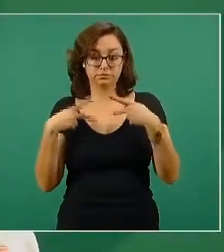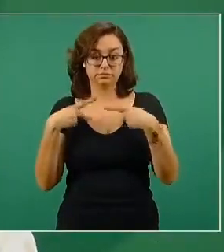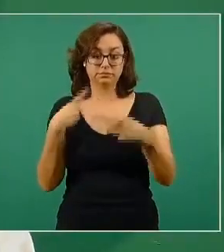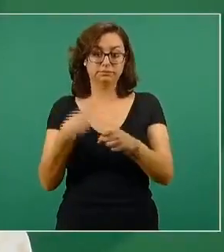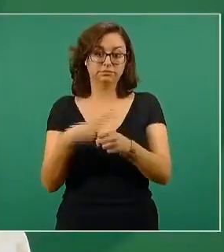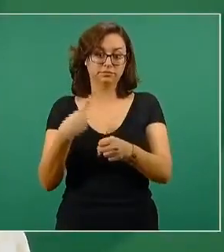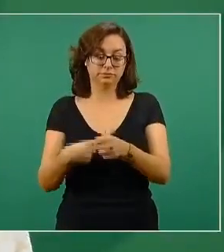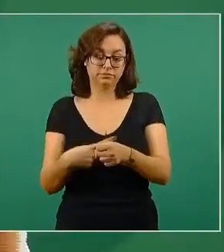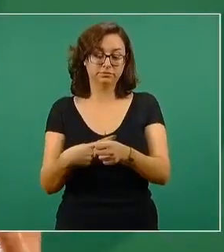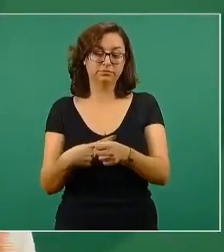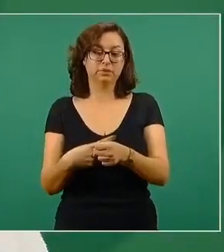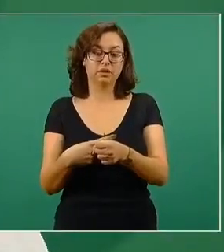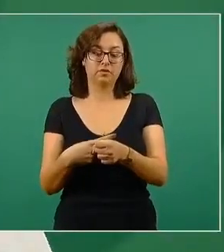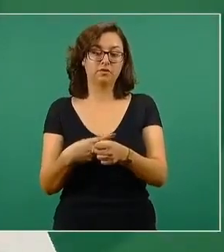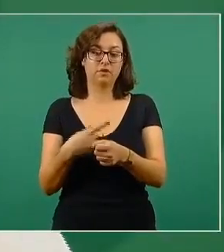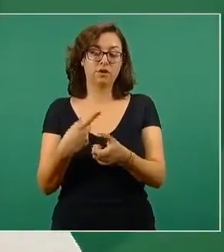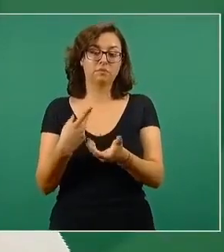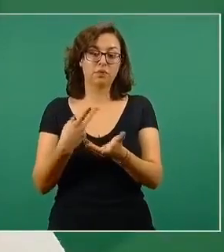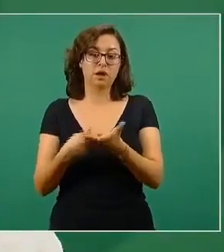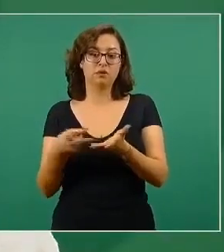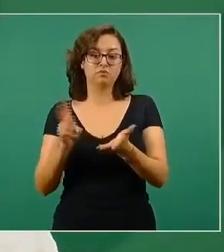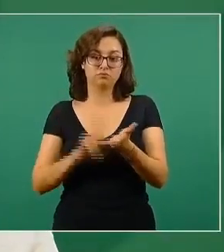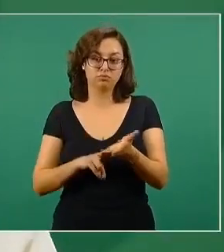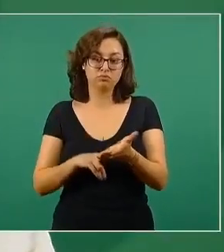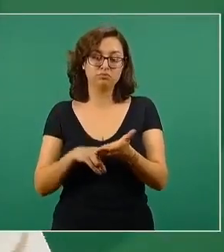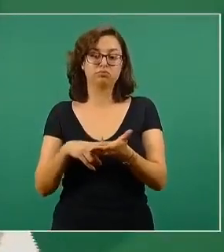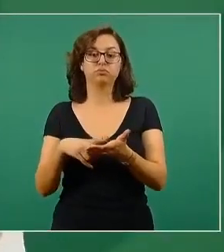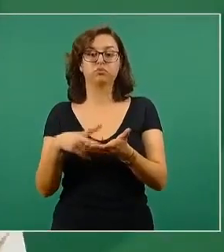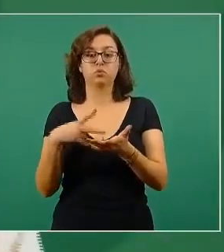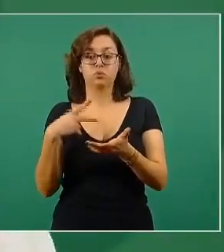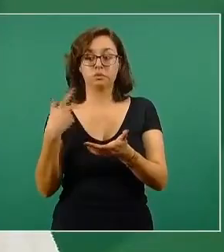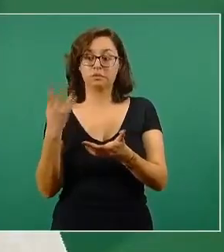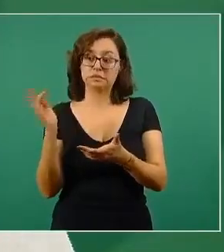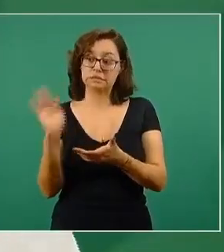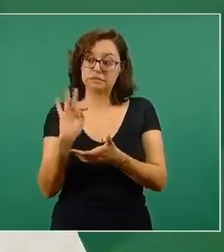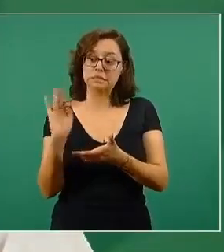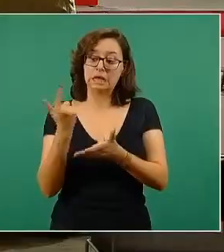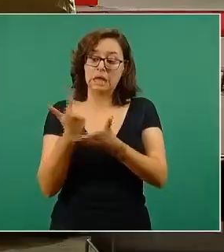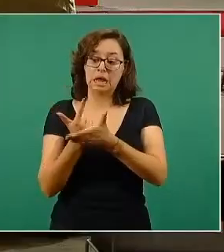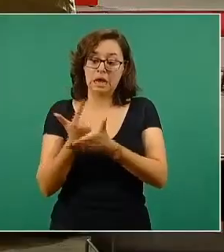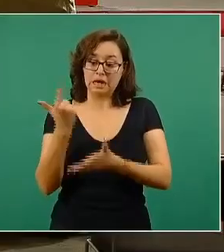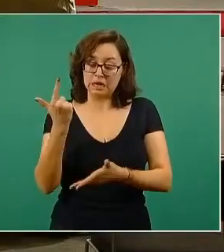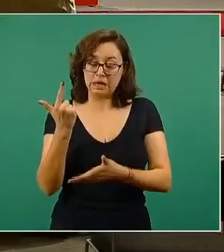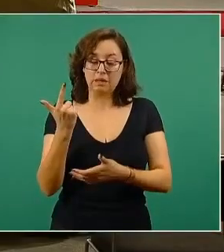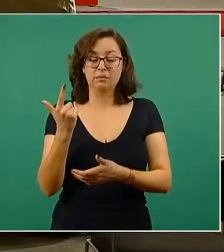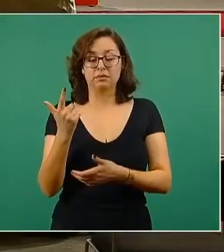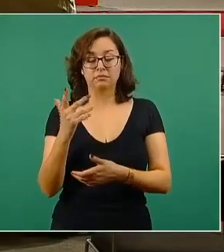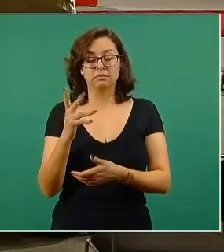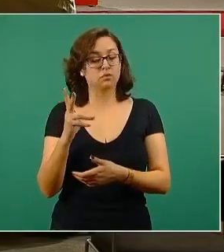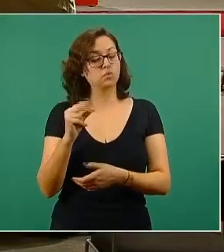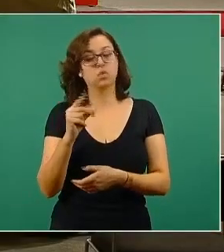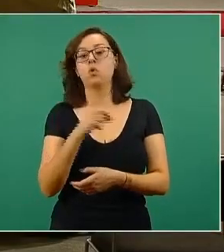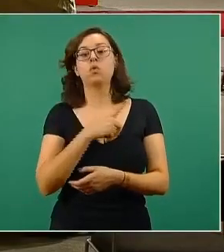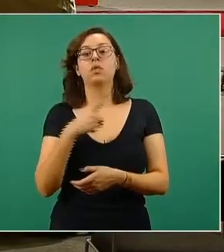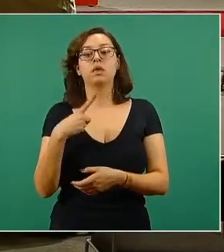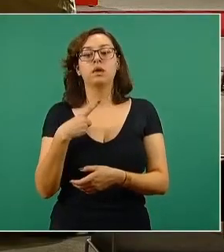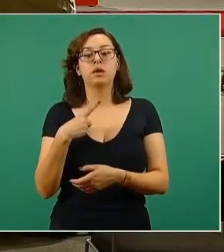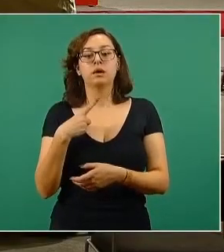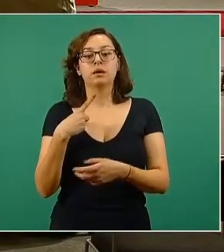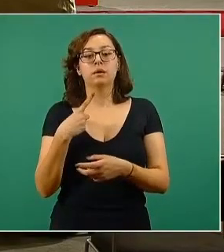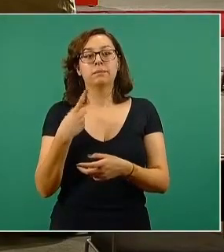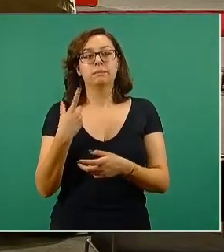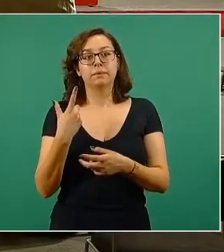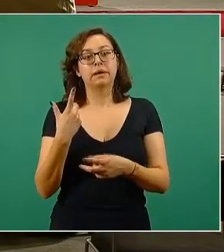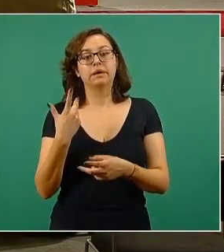comorbilidad que en su momento fue identificada como un elemento de riesgo para padecer COVID grave,